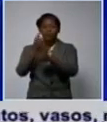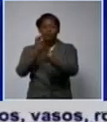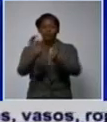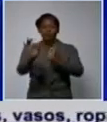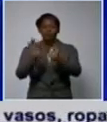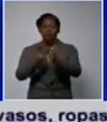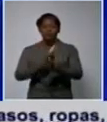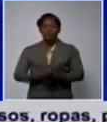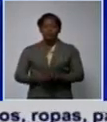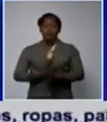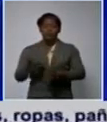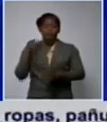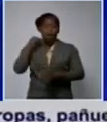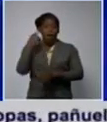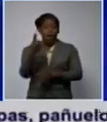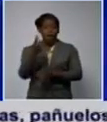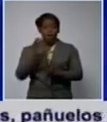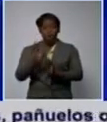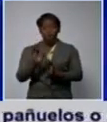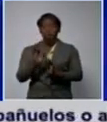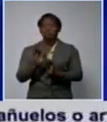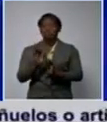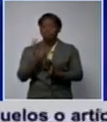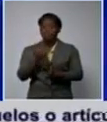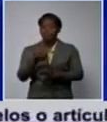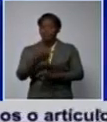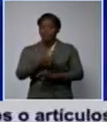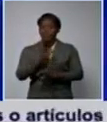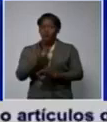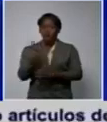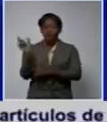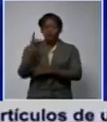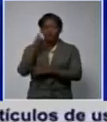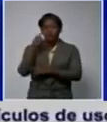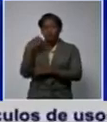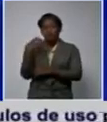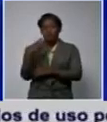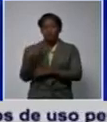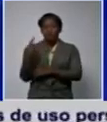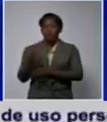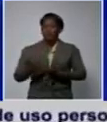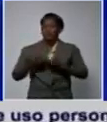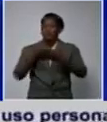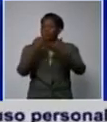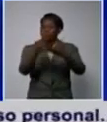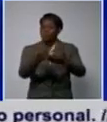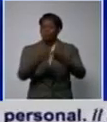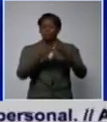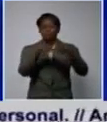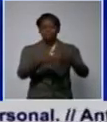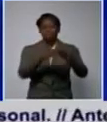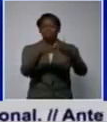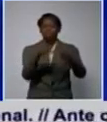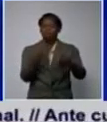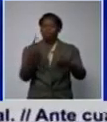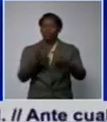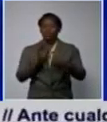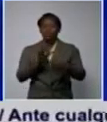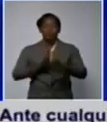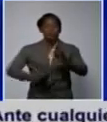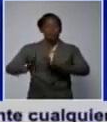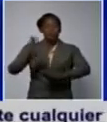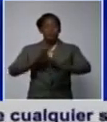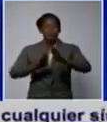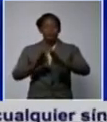y un día hoy de este suceso, de un gesto muy humanitario por parte de los cubanos. Recuerdo que en esos días también los